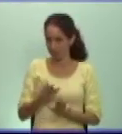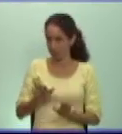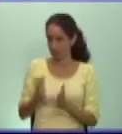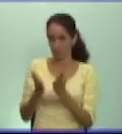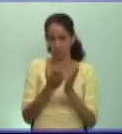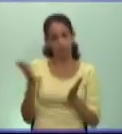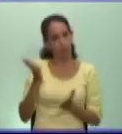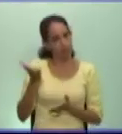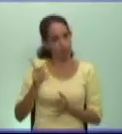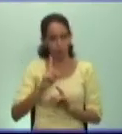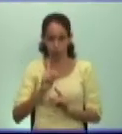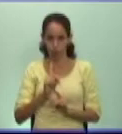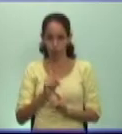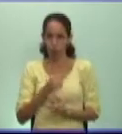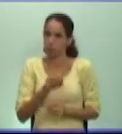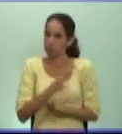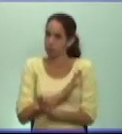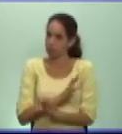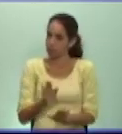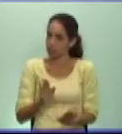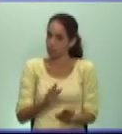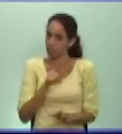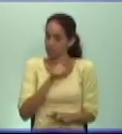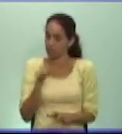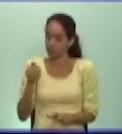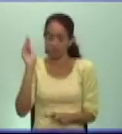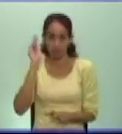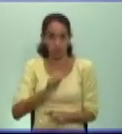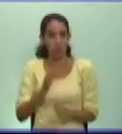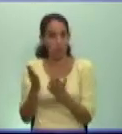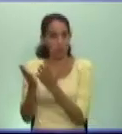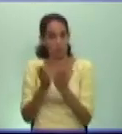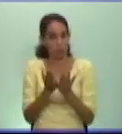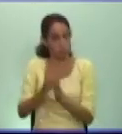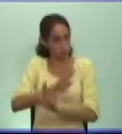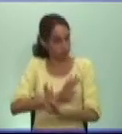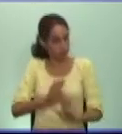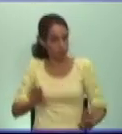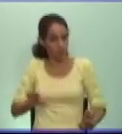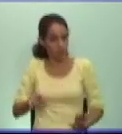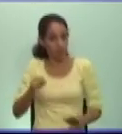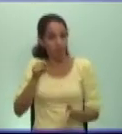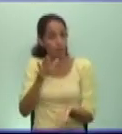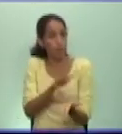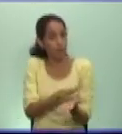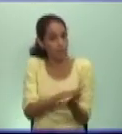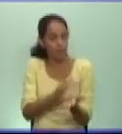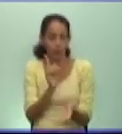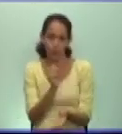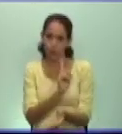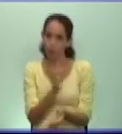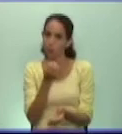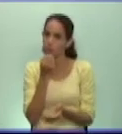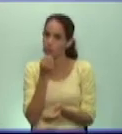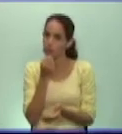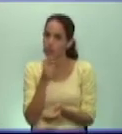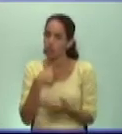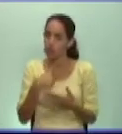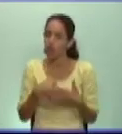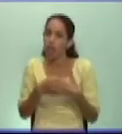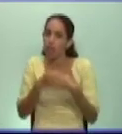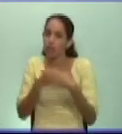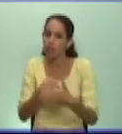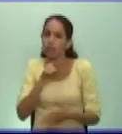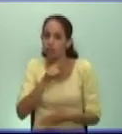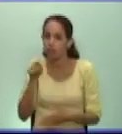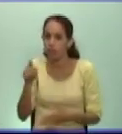son esquemas que hemos trabajado. Estoy recordando para que esto no les quede pendiente. Y ustedes cuando establezcan una línea de, bueno, ya esta es la actuación